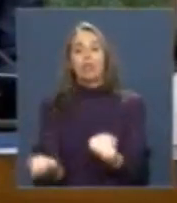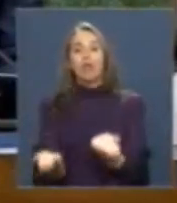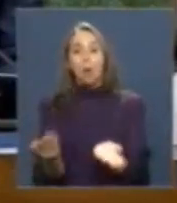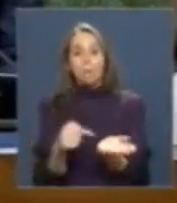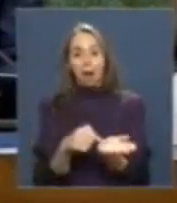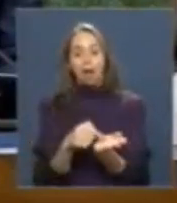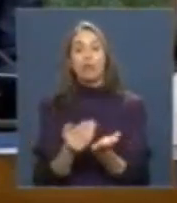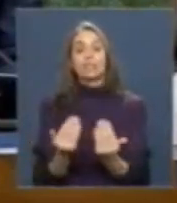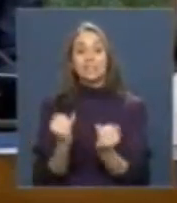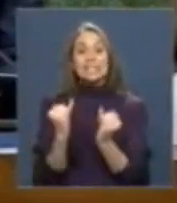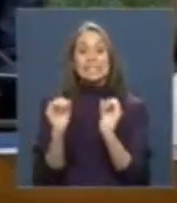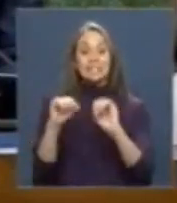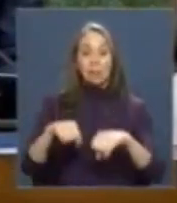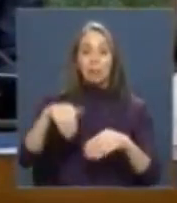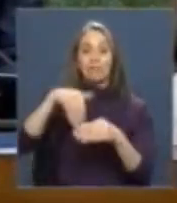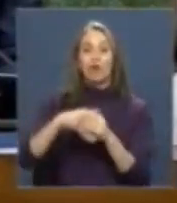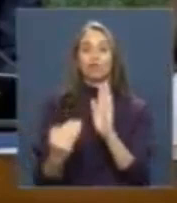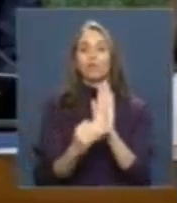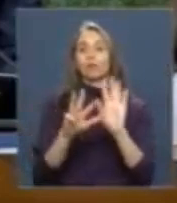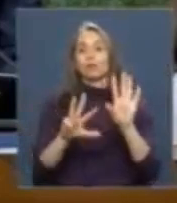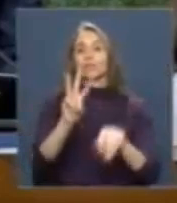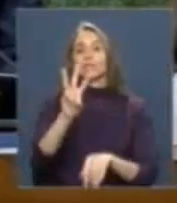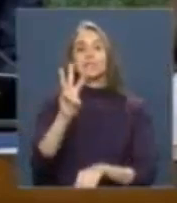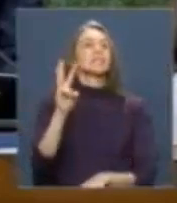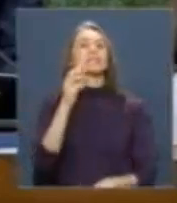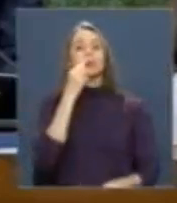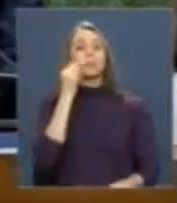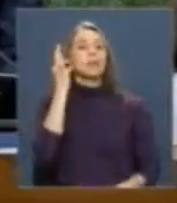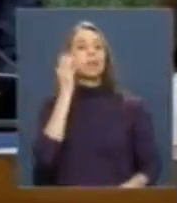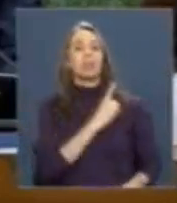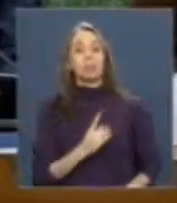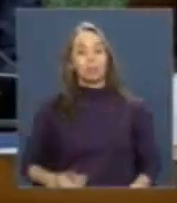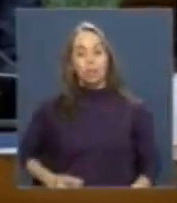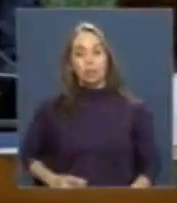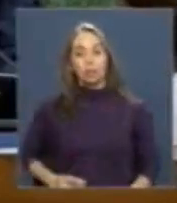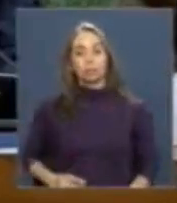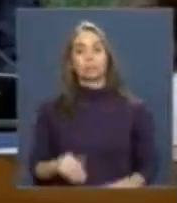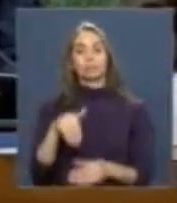voto favorable de 93 diputadas y diputados en votación